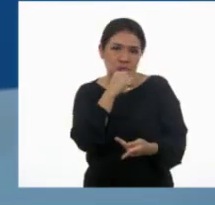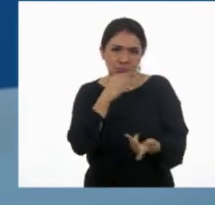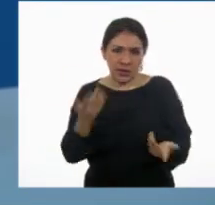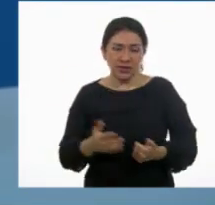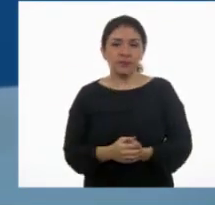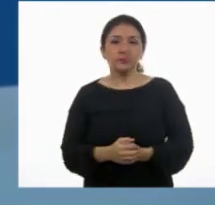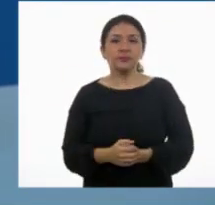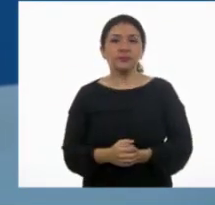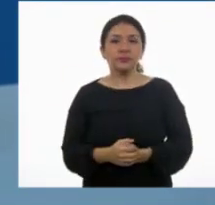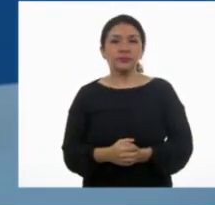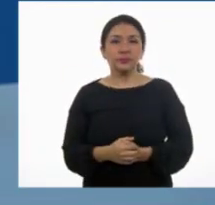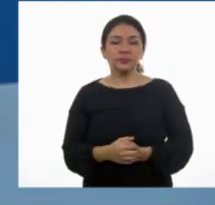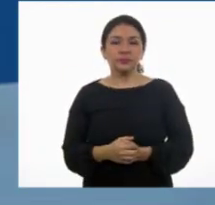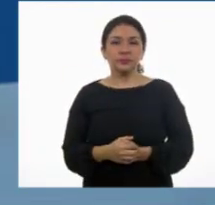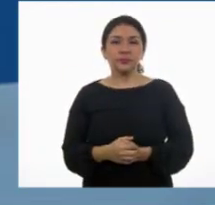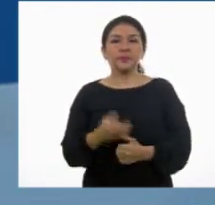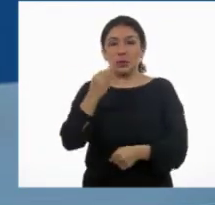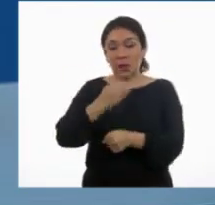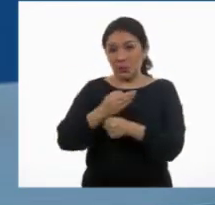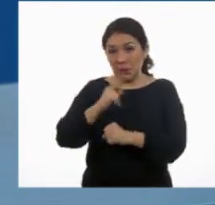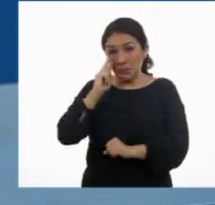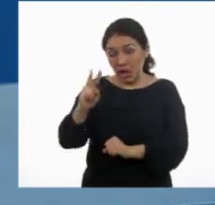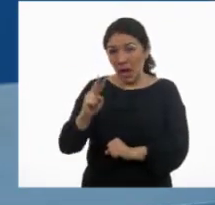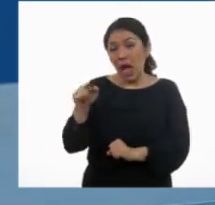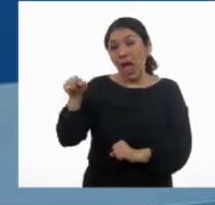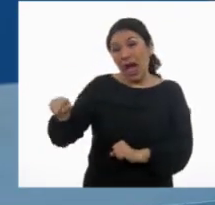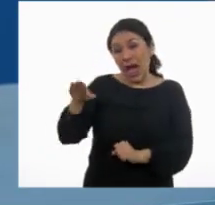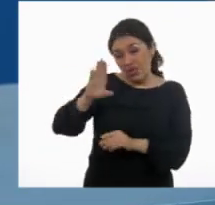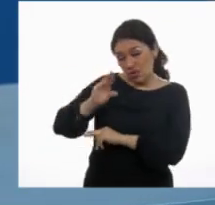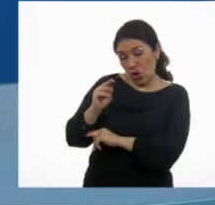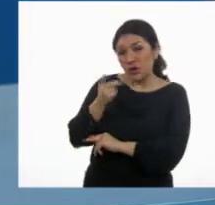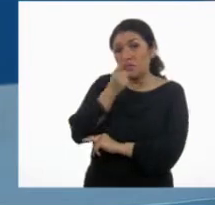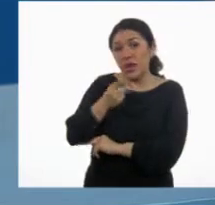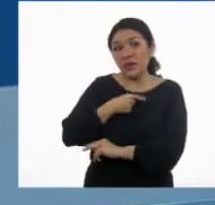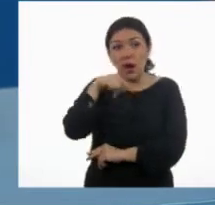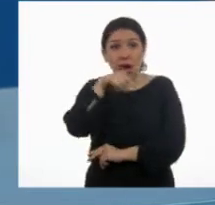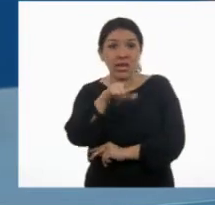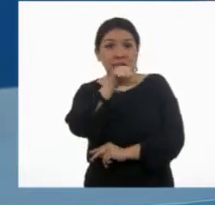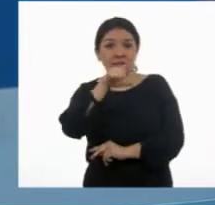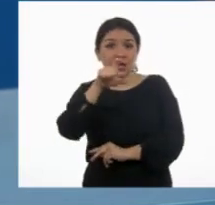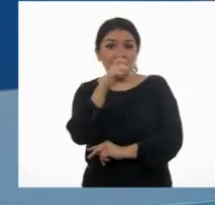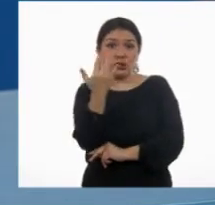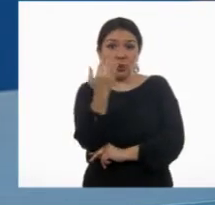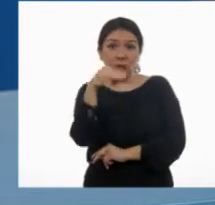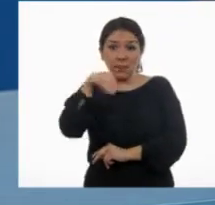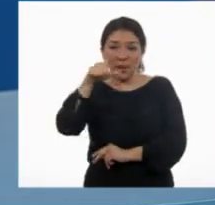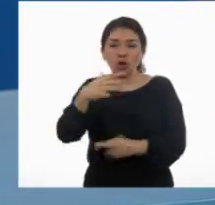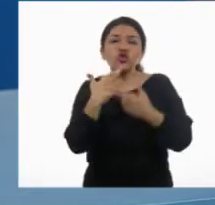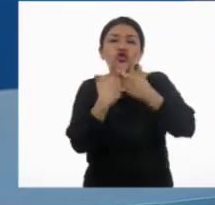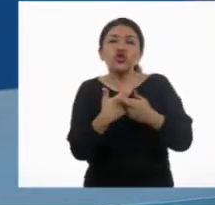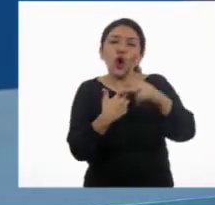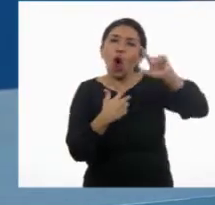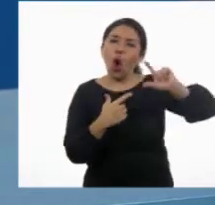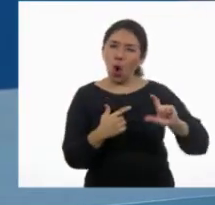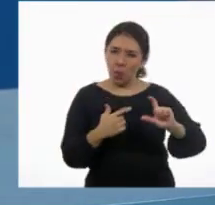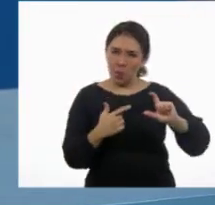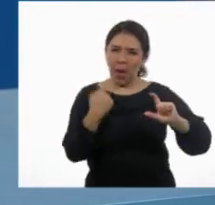bien. Entonces, Ton nos dijo que si este es de 750, nos va a sobrar un